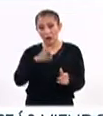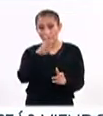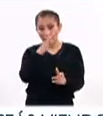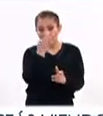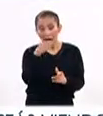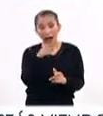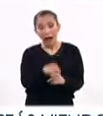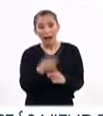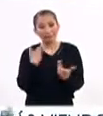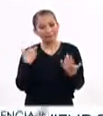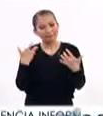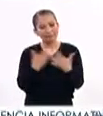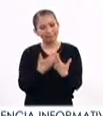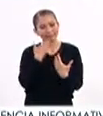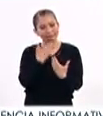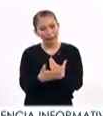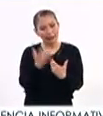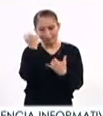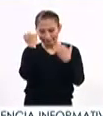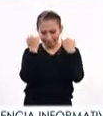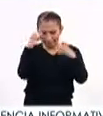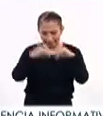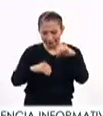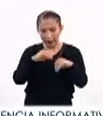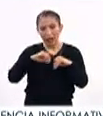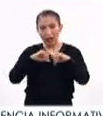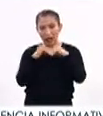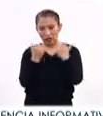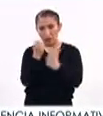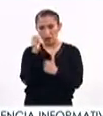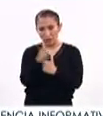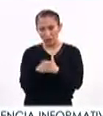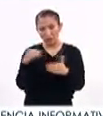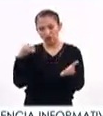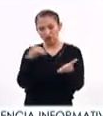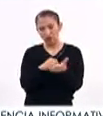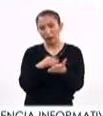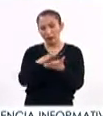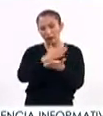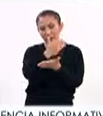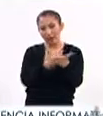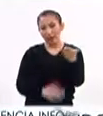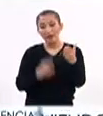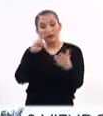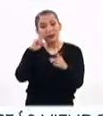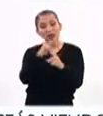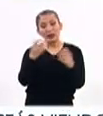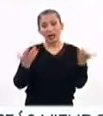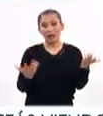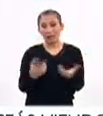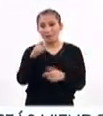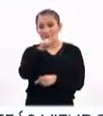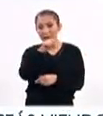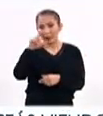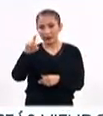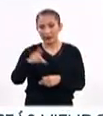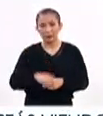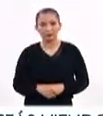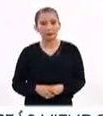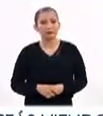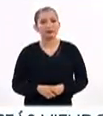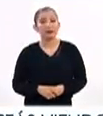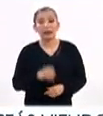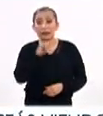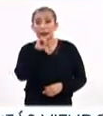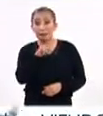federal son coincidentes con las estrategias de la asociación planteadas en el documento Visión y Acción 2030,